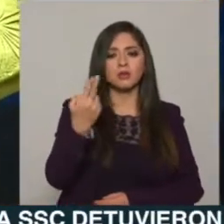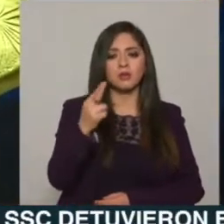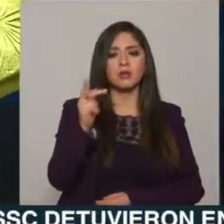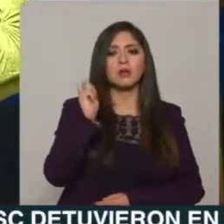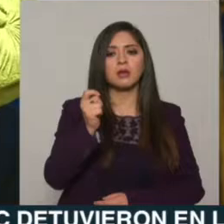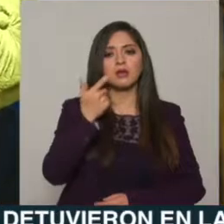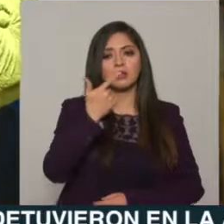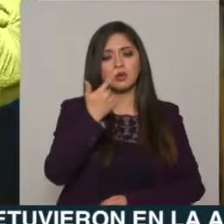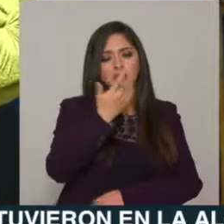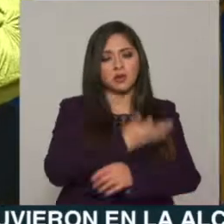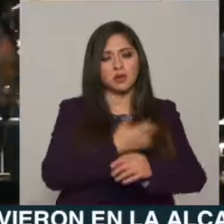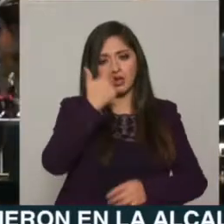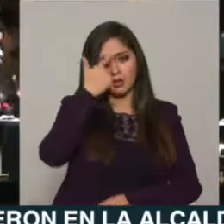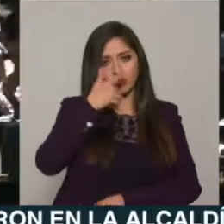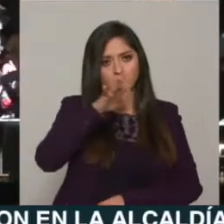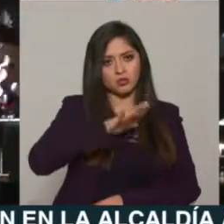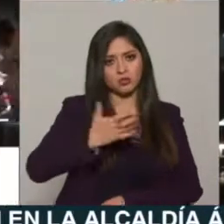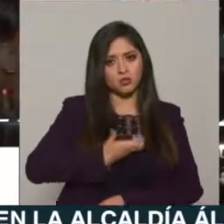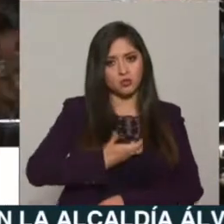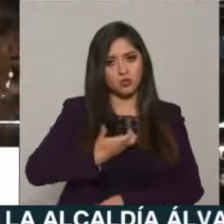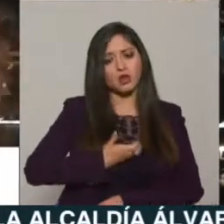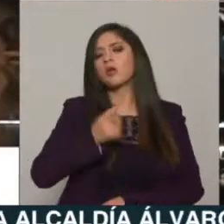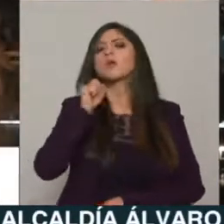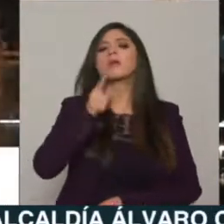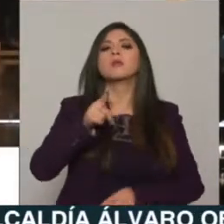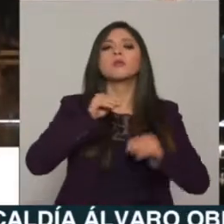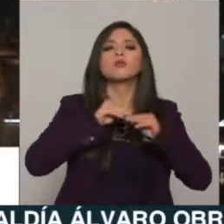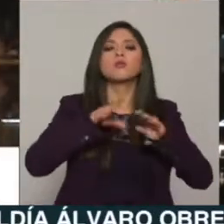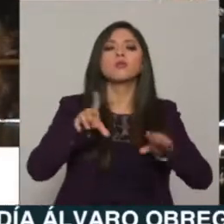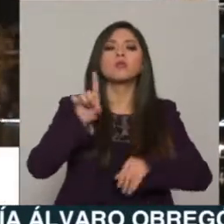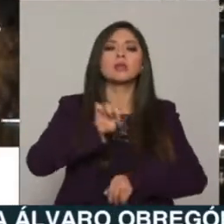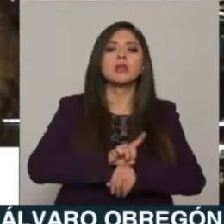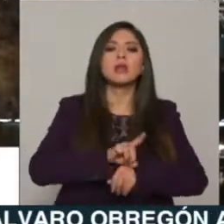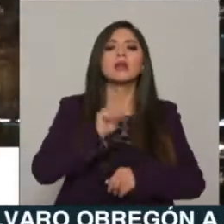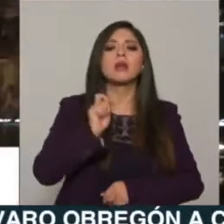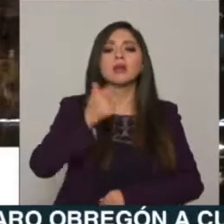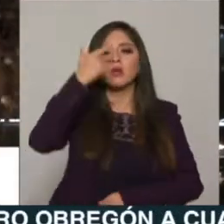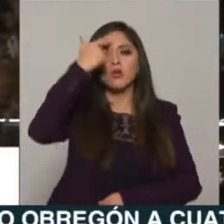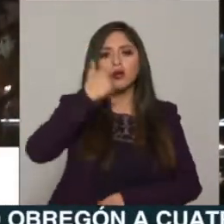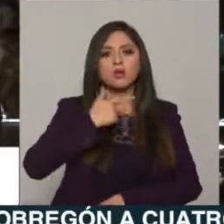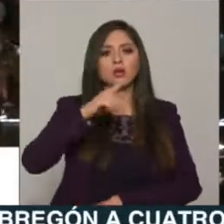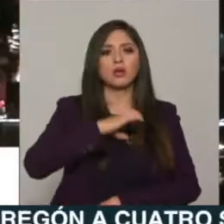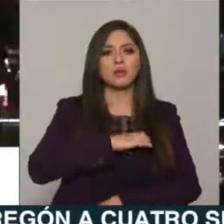horas en el Zócalo capitalino y será transmitida ese mismo día por la noche